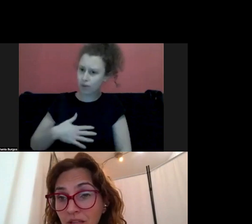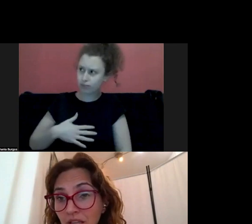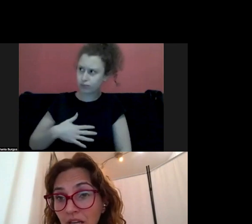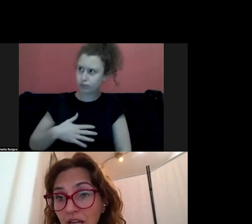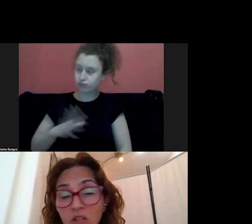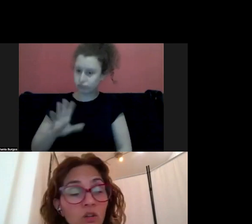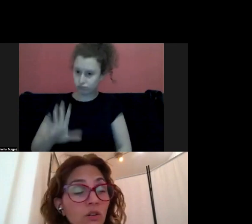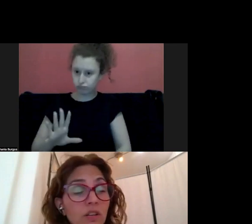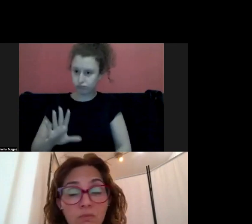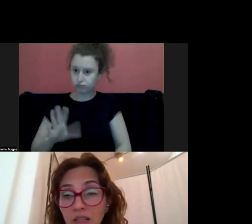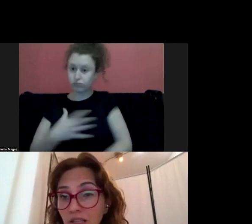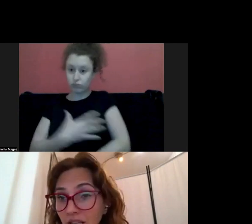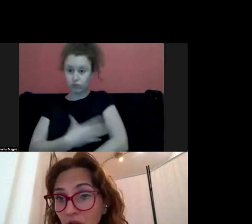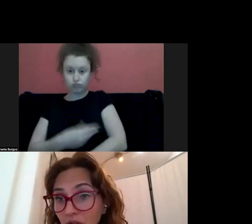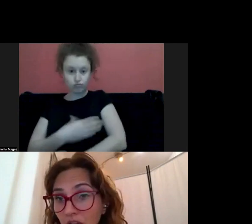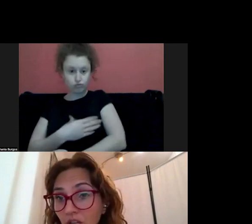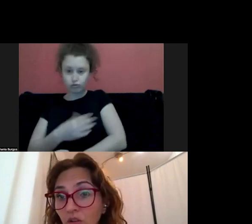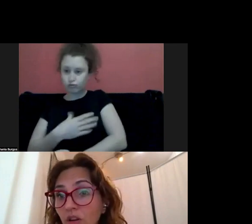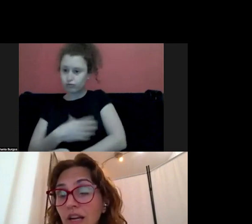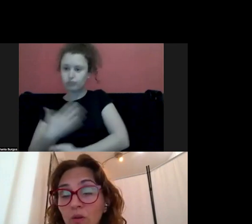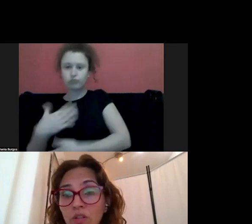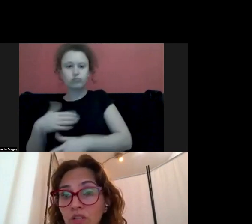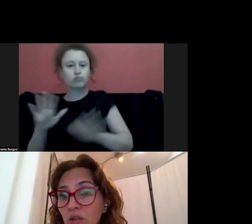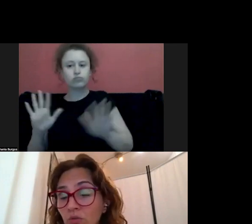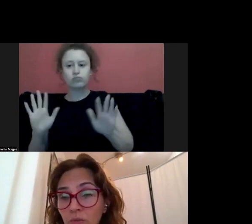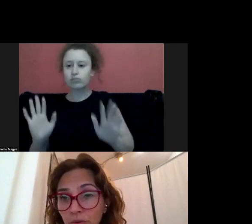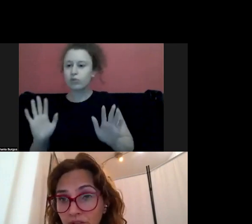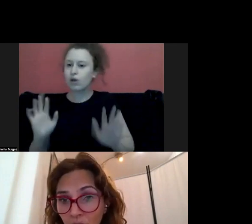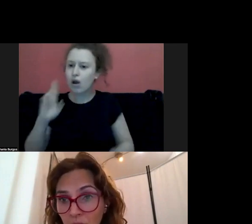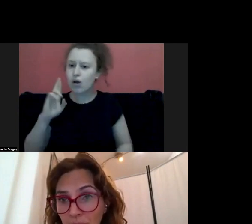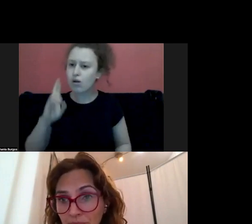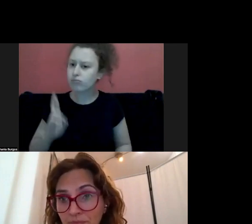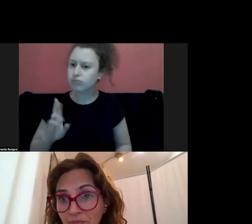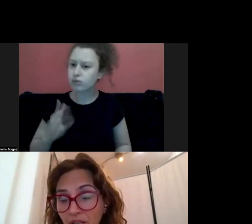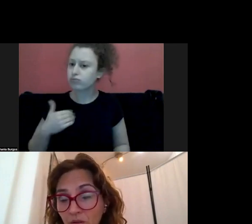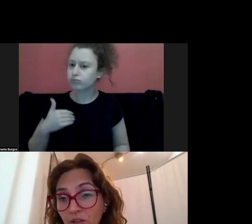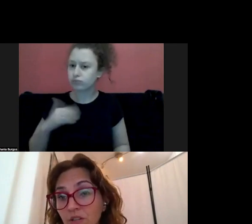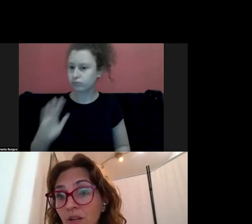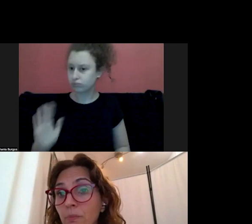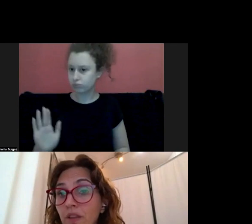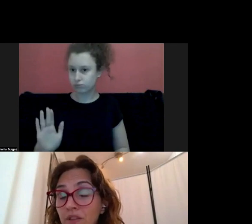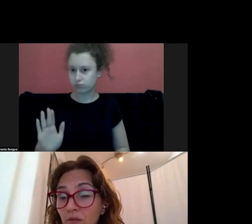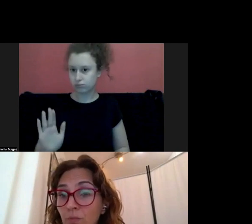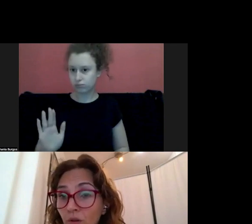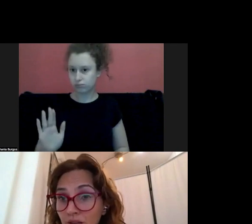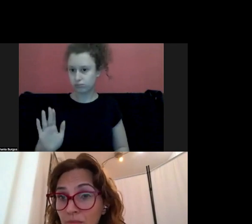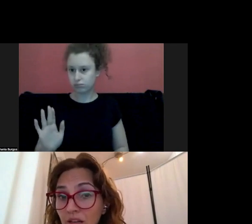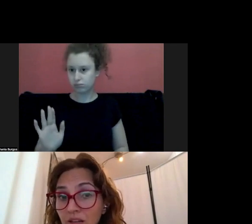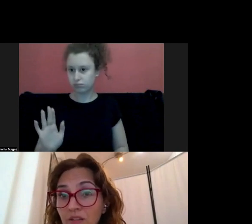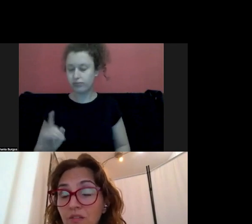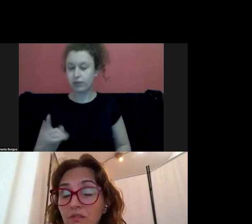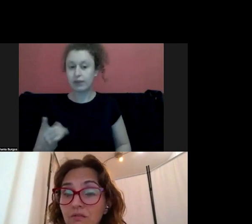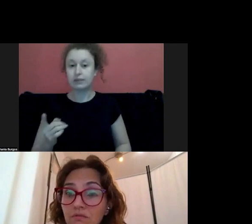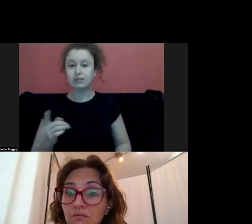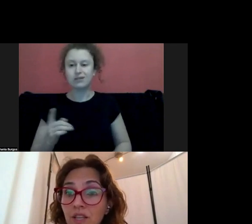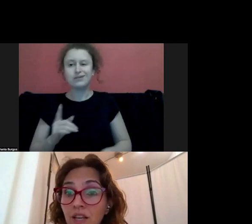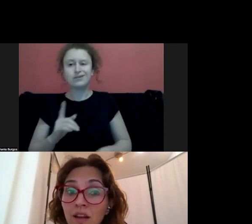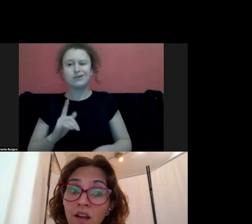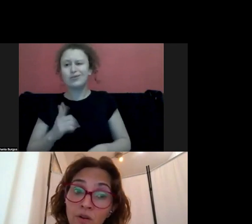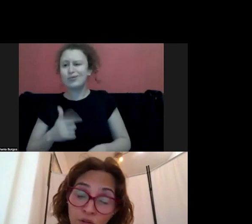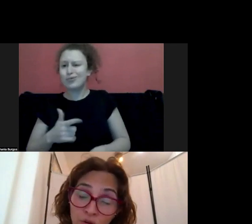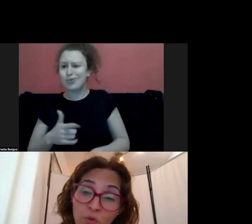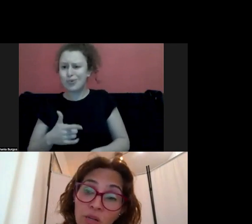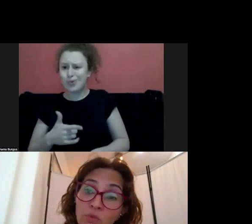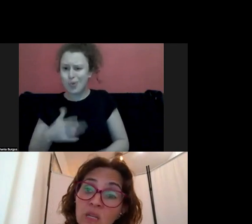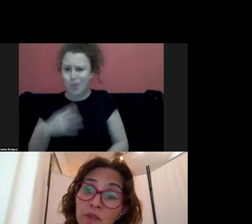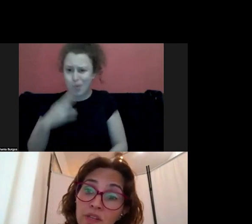lactancia materna no es maltrato, no le causas ningún tipo de trauma. Lo que sí que puede ser un problema es que